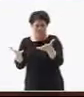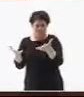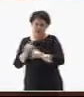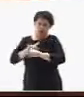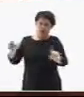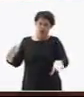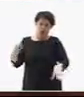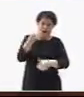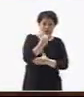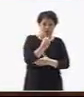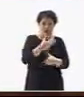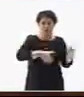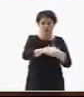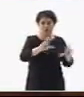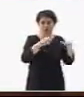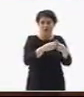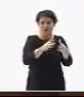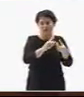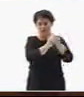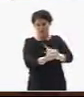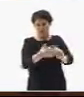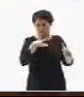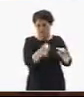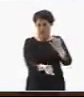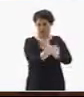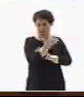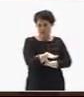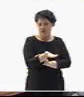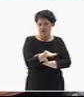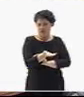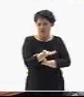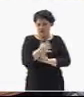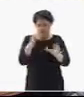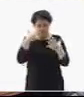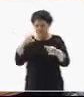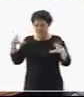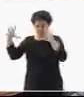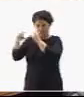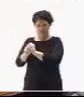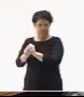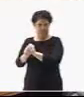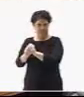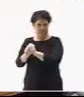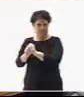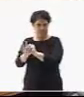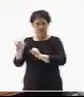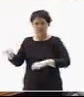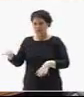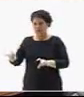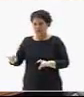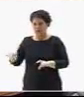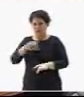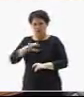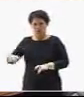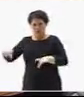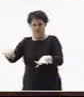gobierno del cambio que se puede dar en Canarias. Nos dice que es porque no hablamos